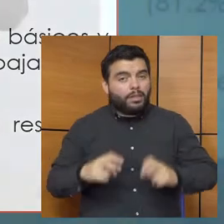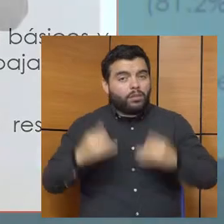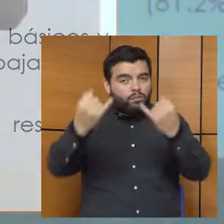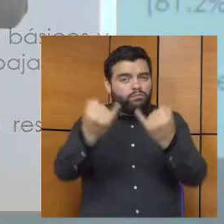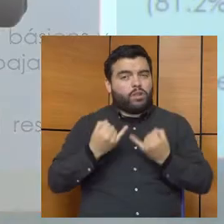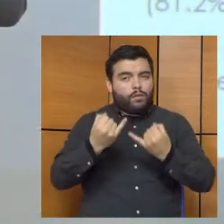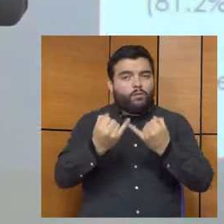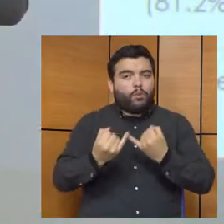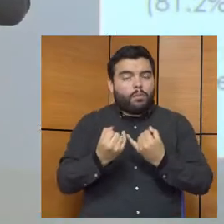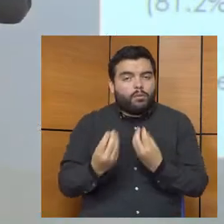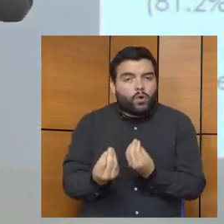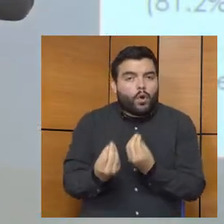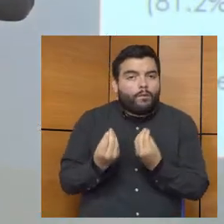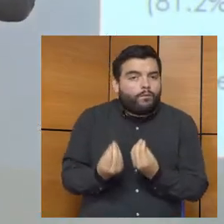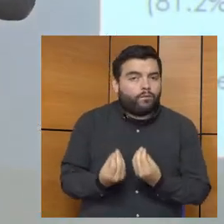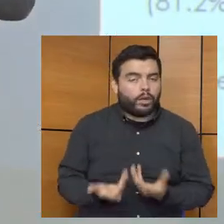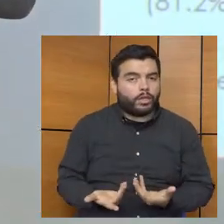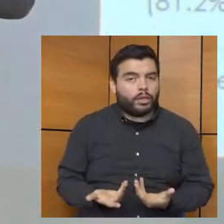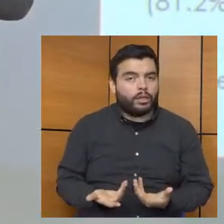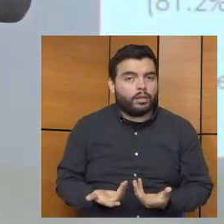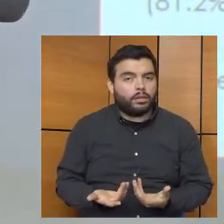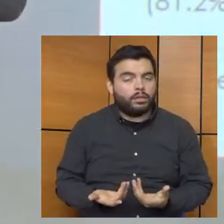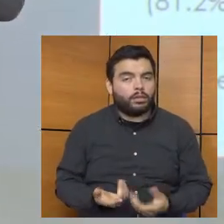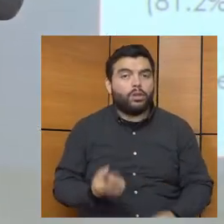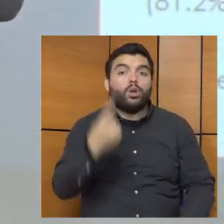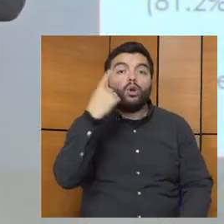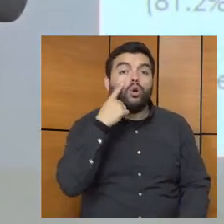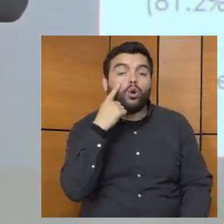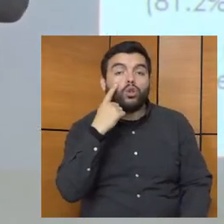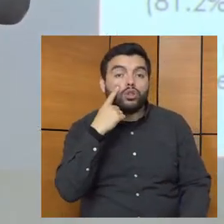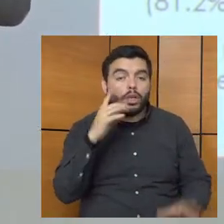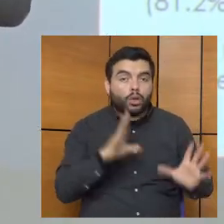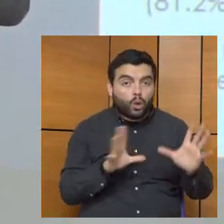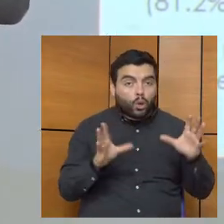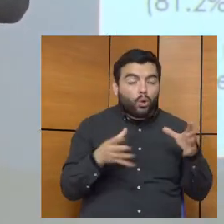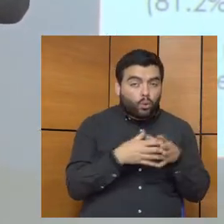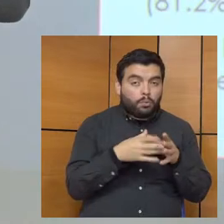muy rica, porque aparte de identificar grupos, nos está indicando